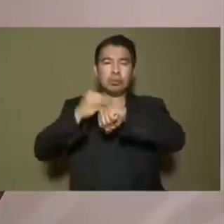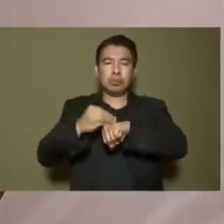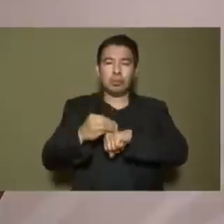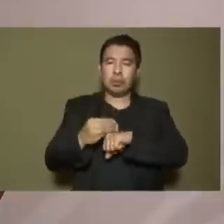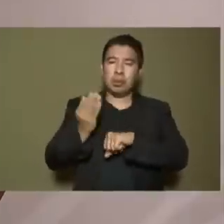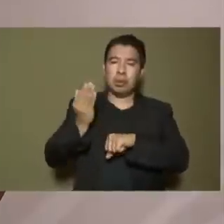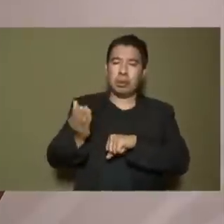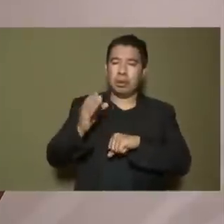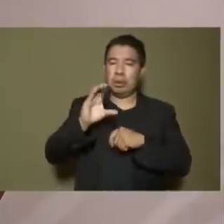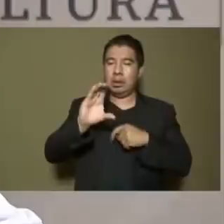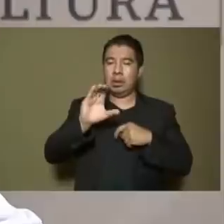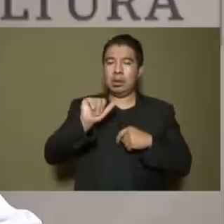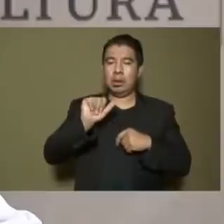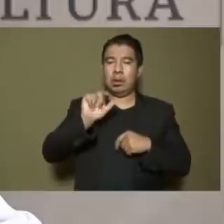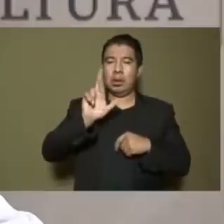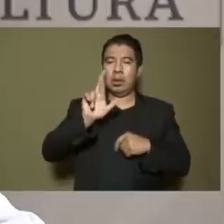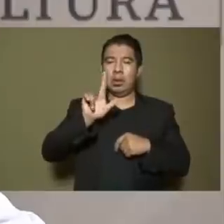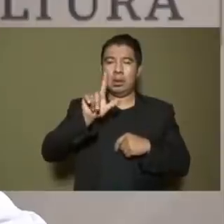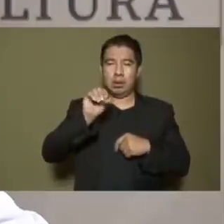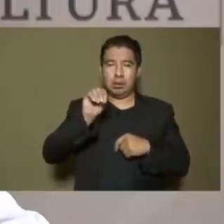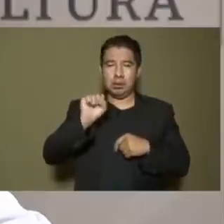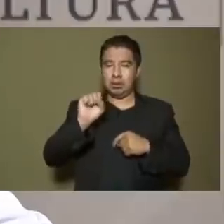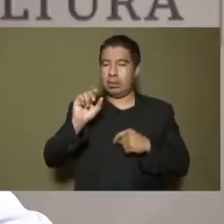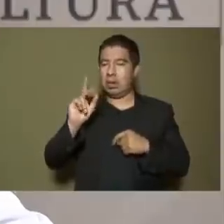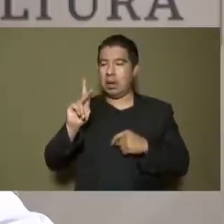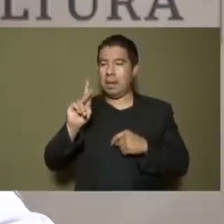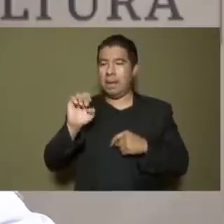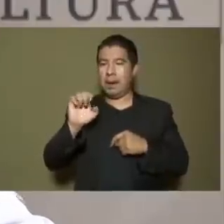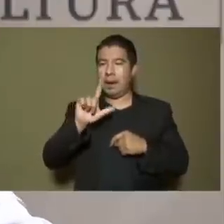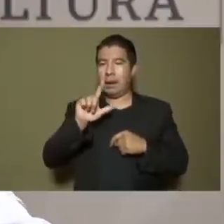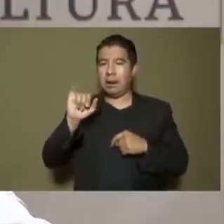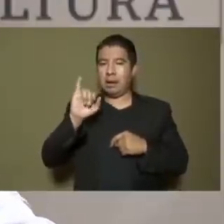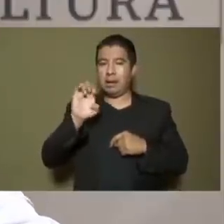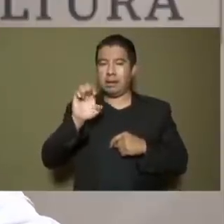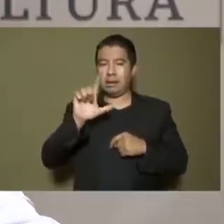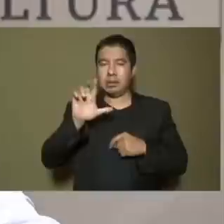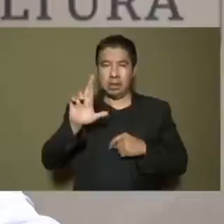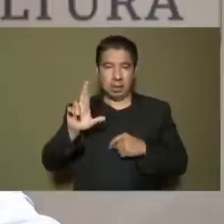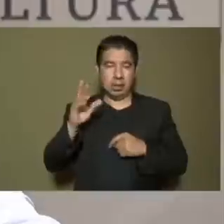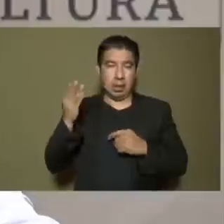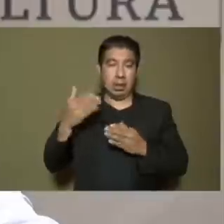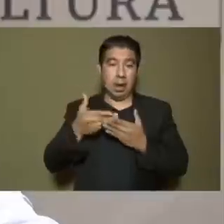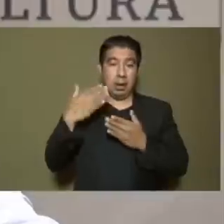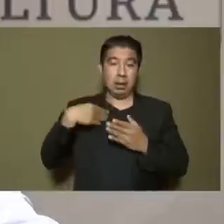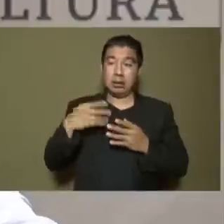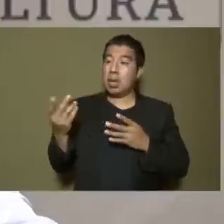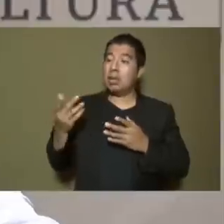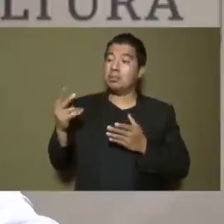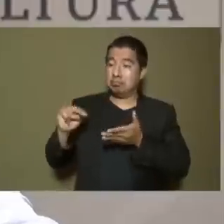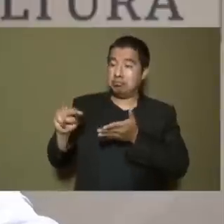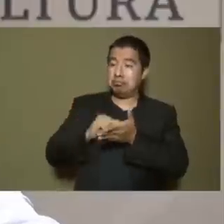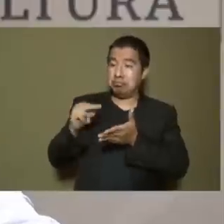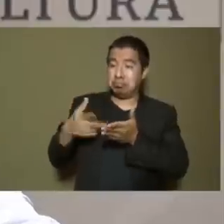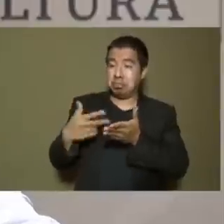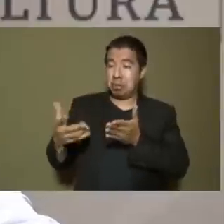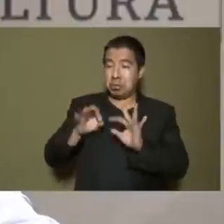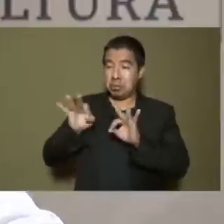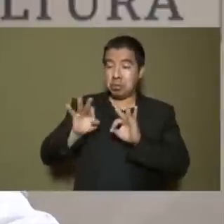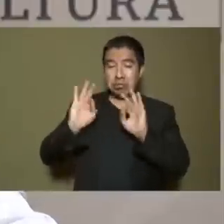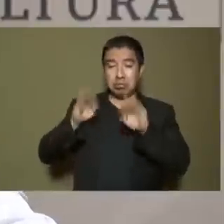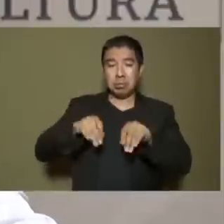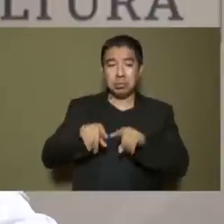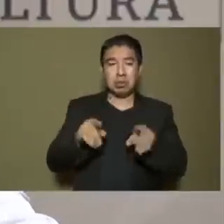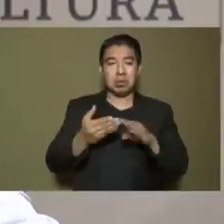Pellicer. Lo contrató Alberto Ruz con ese propósito. Y